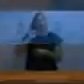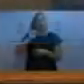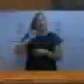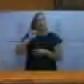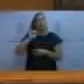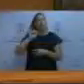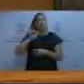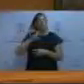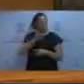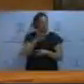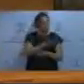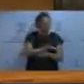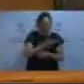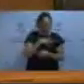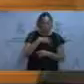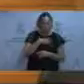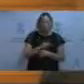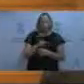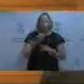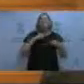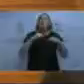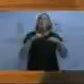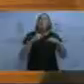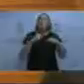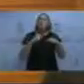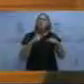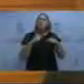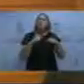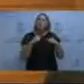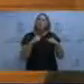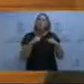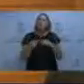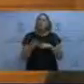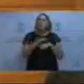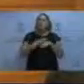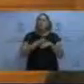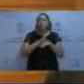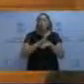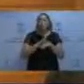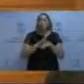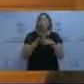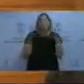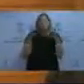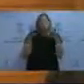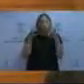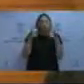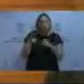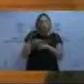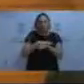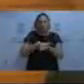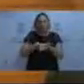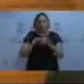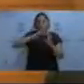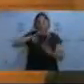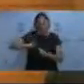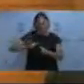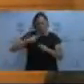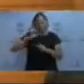Muchas gracias, señor presidente. ¿Qué decisiones han sido tomadas por el Consejo de Administración de Sojefsa en la reciente reestructuración interna de la misma?